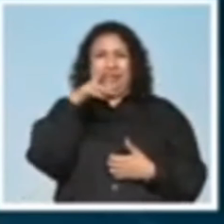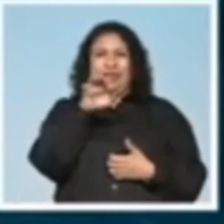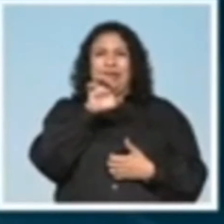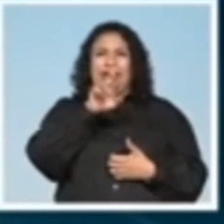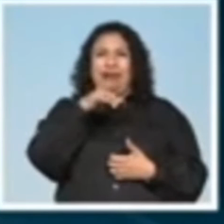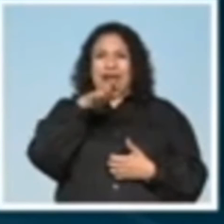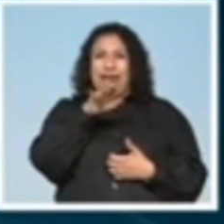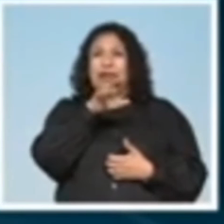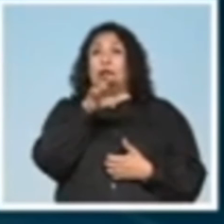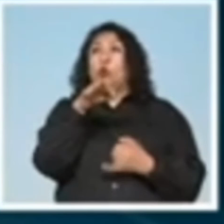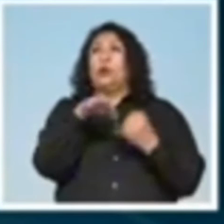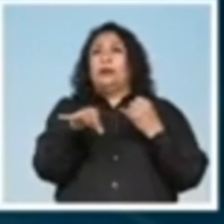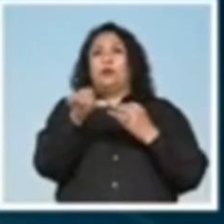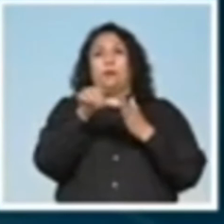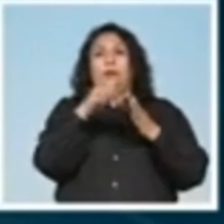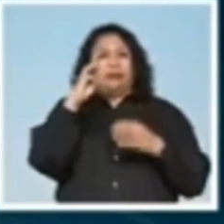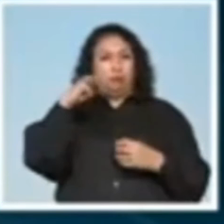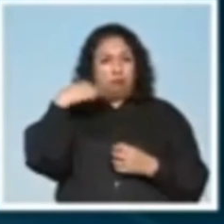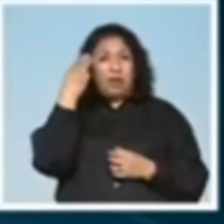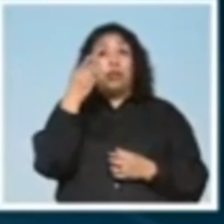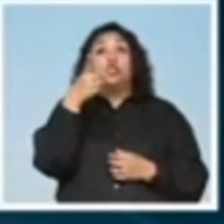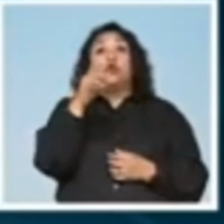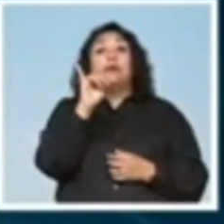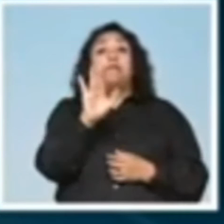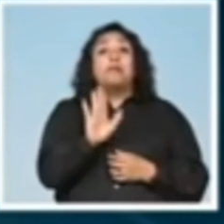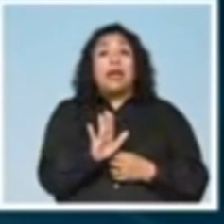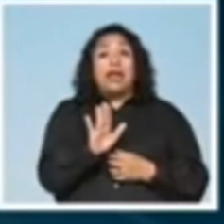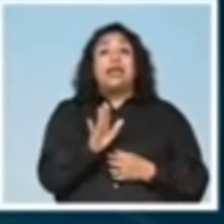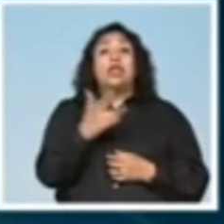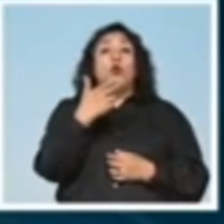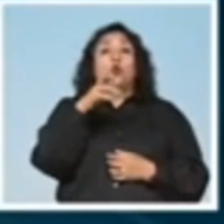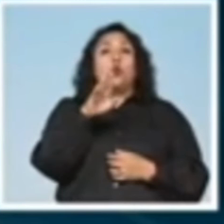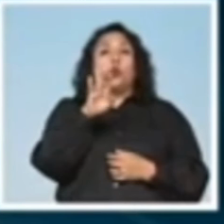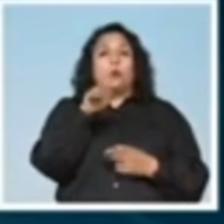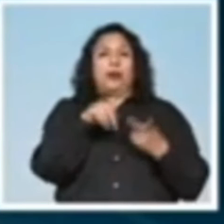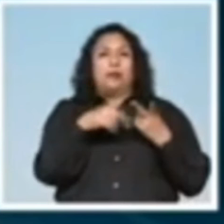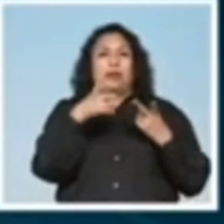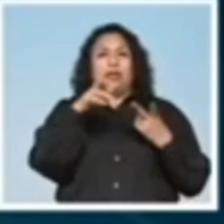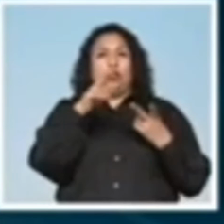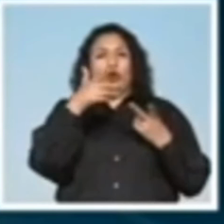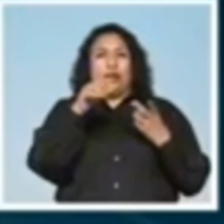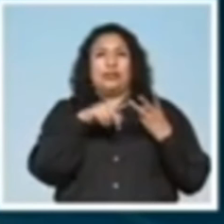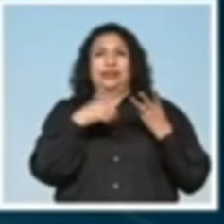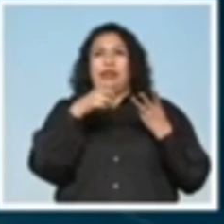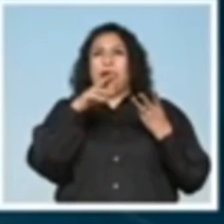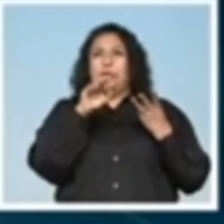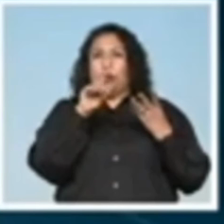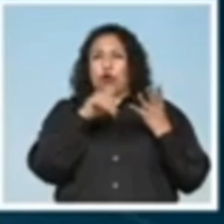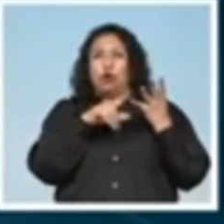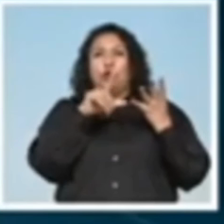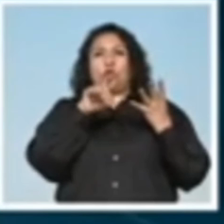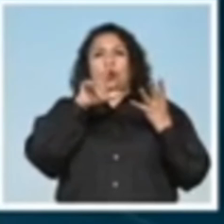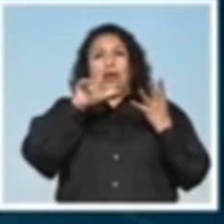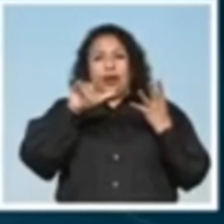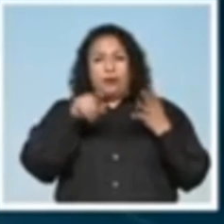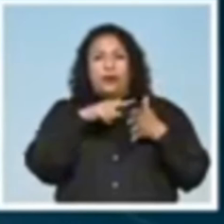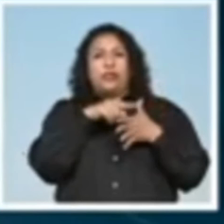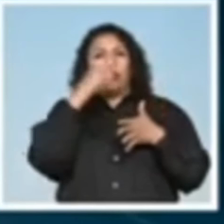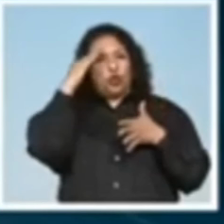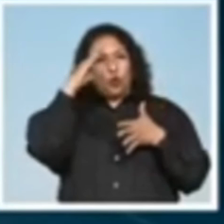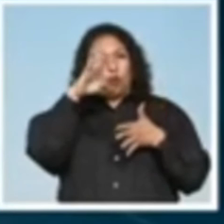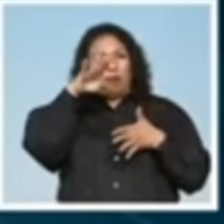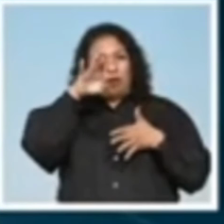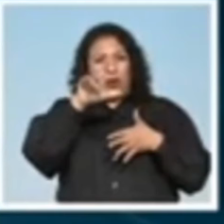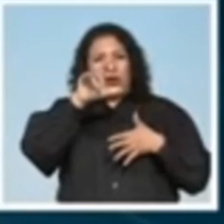Enrique Guerrero hasta finales del mes de marzo, las imágenes de Hugo Breme, Héctor García, Gabriel Orozco, Lola Álvarez Bravo y Don